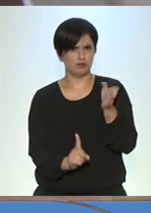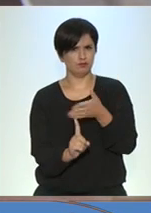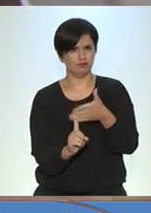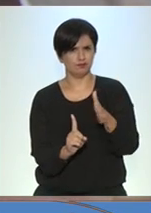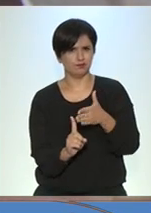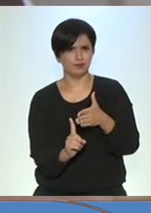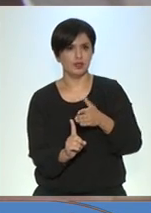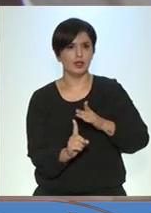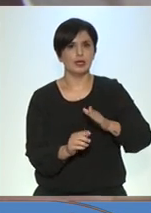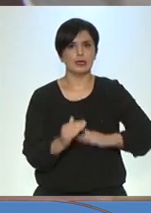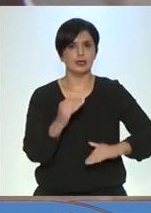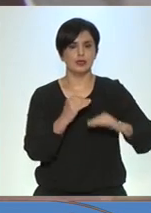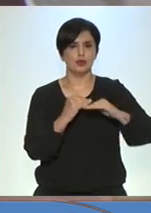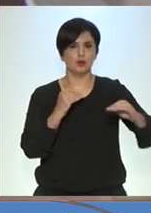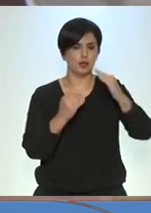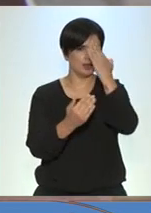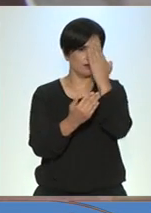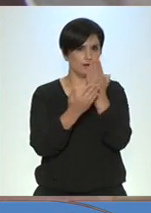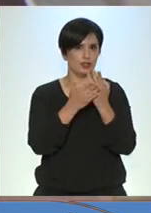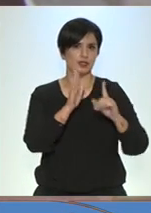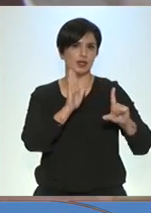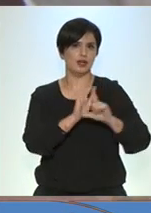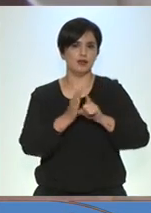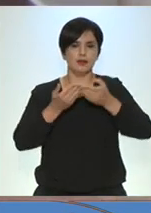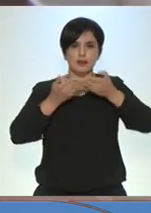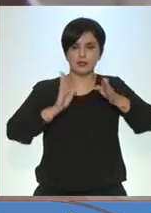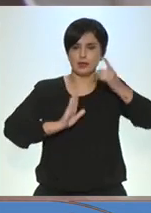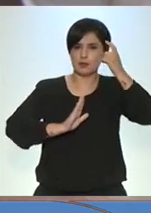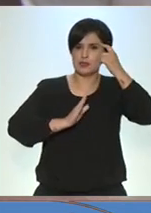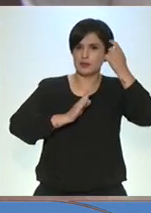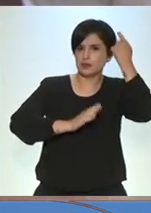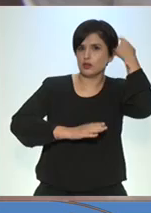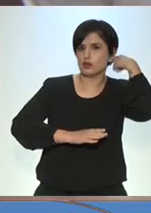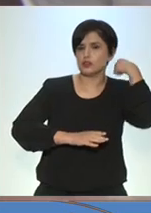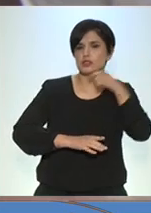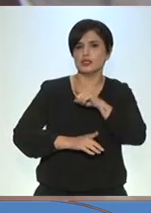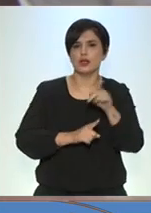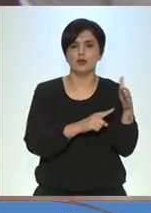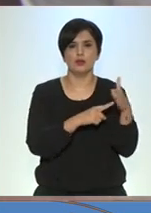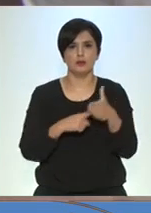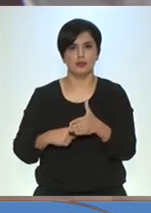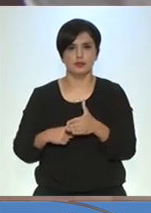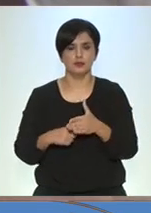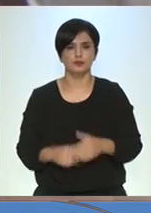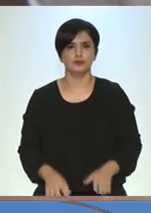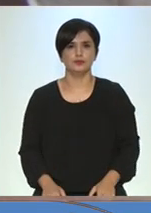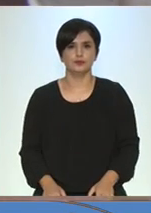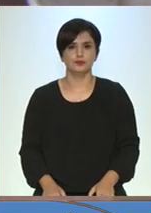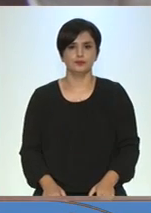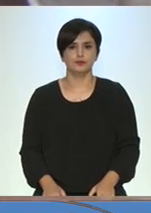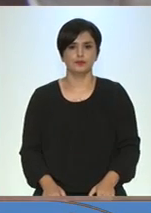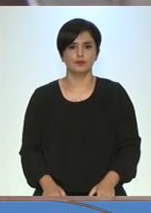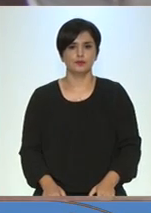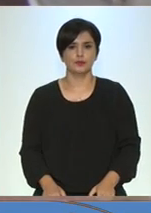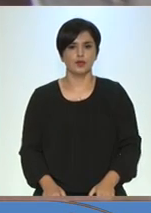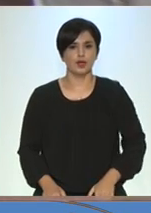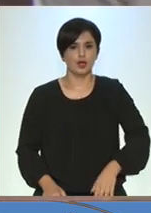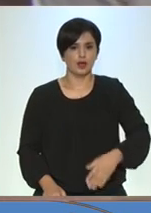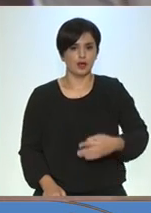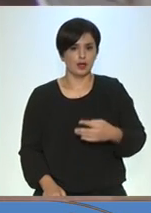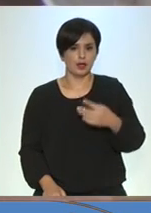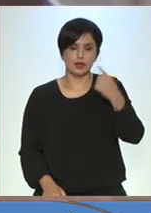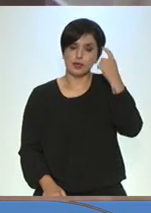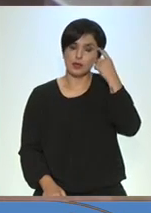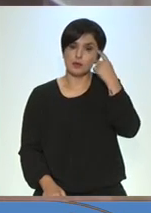igualdad ante la ley, la libertad de pensamiento y de conciencia y la no discriminación. Y aunque es prematuro aquilatar el daño ocasionado